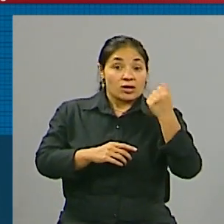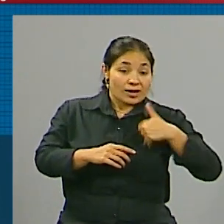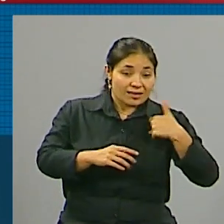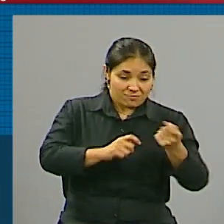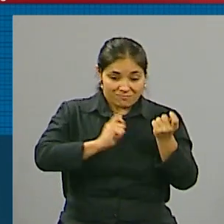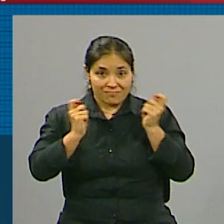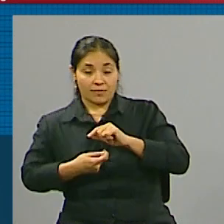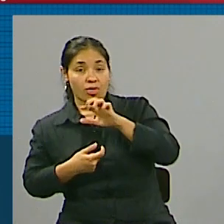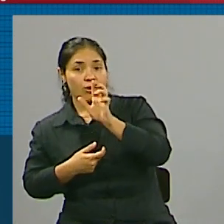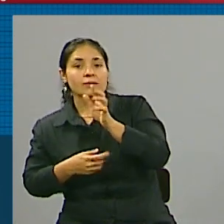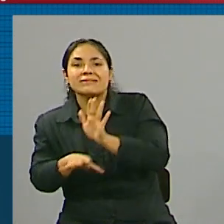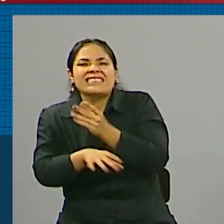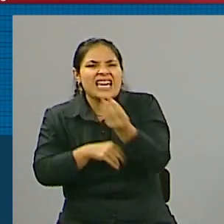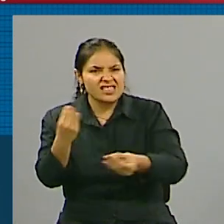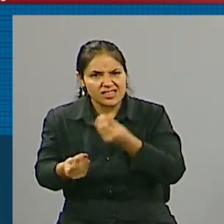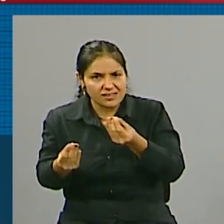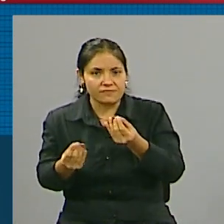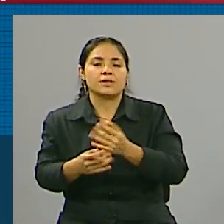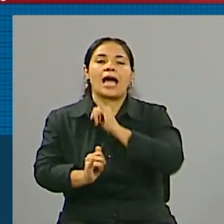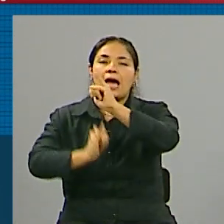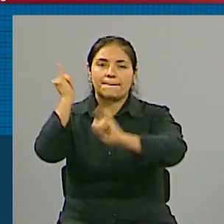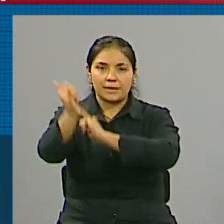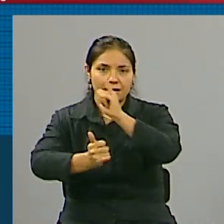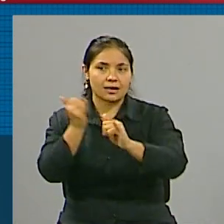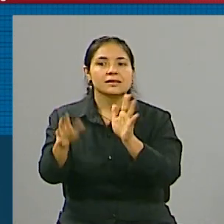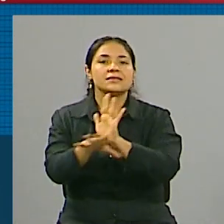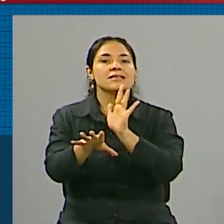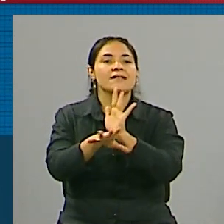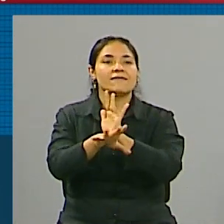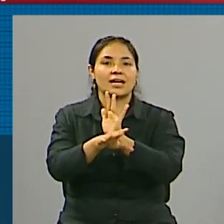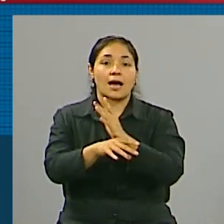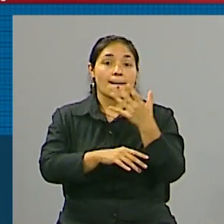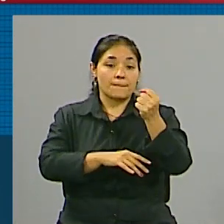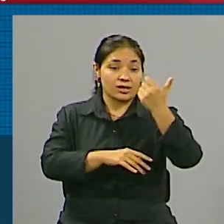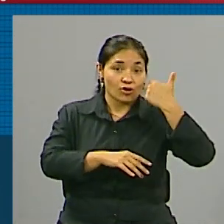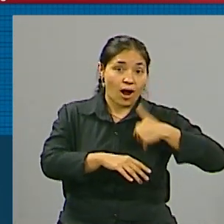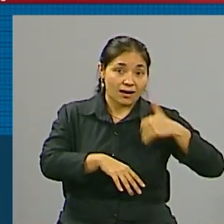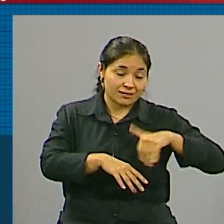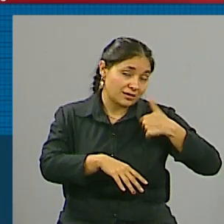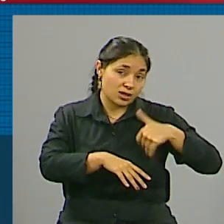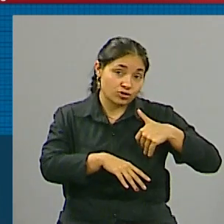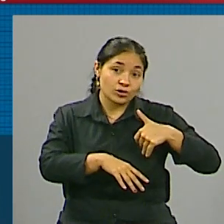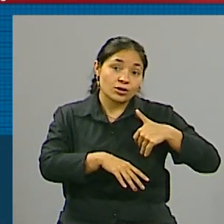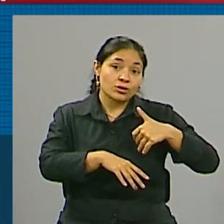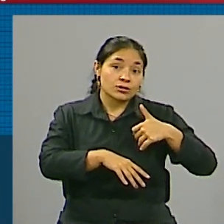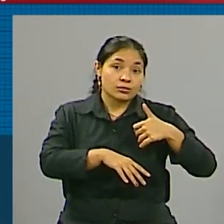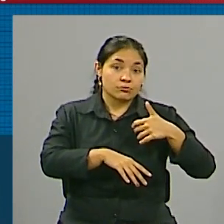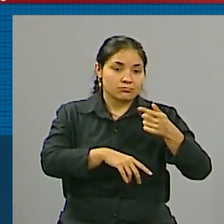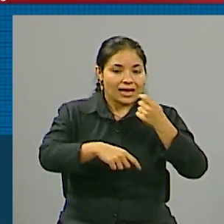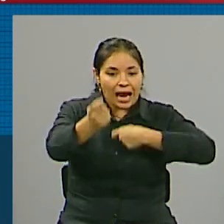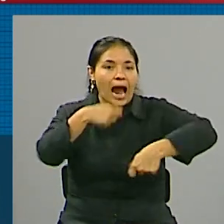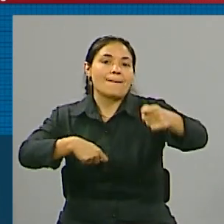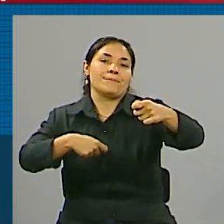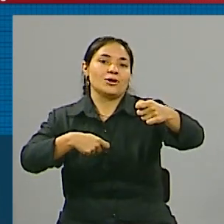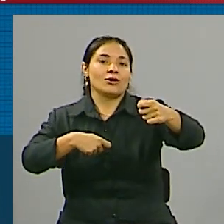Que básicamente lo podemos explicar como un canje de todos los pesos que circulan en la economía por los dólares que existen en el